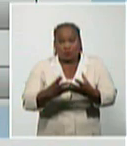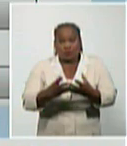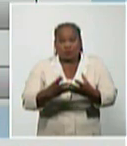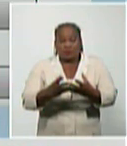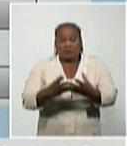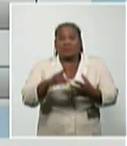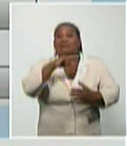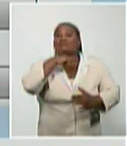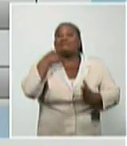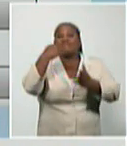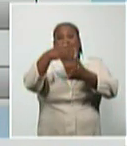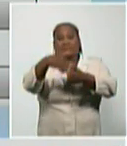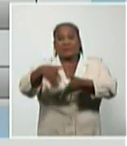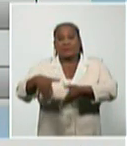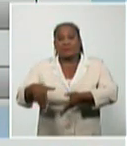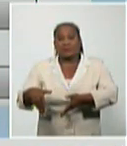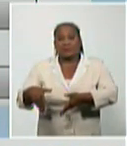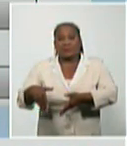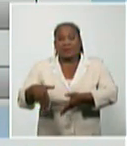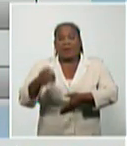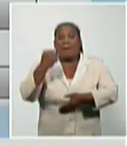Fallecieron más de